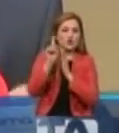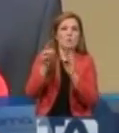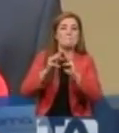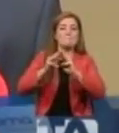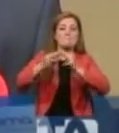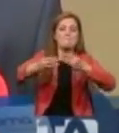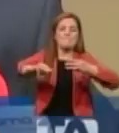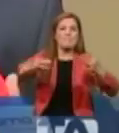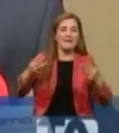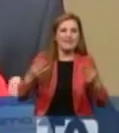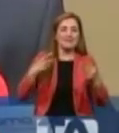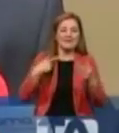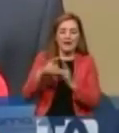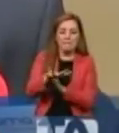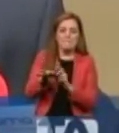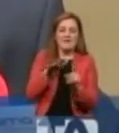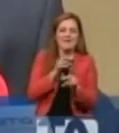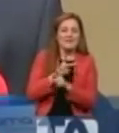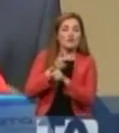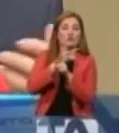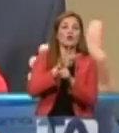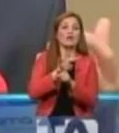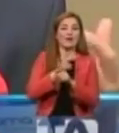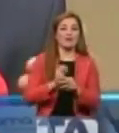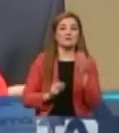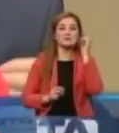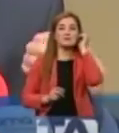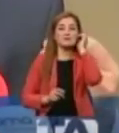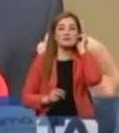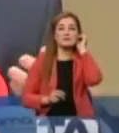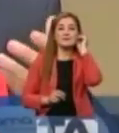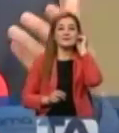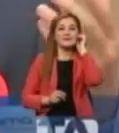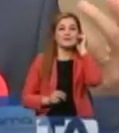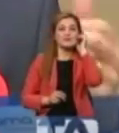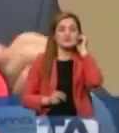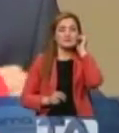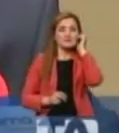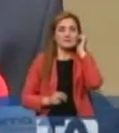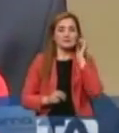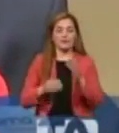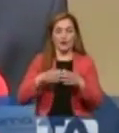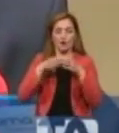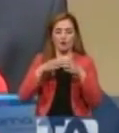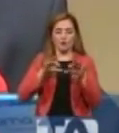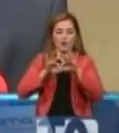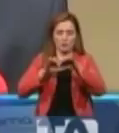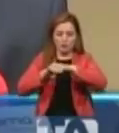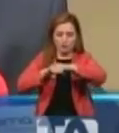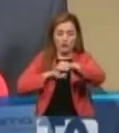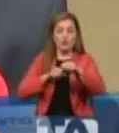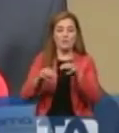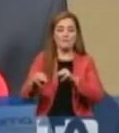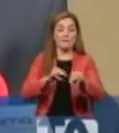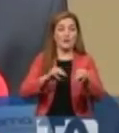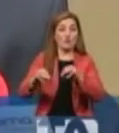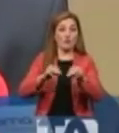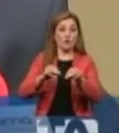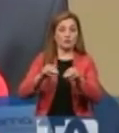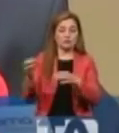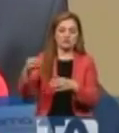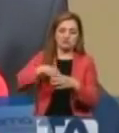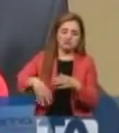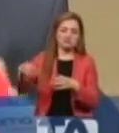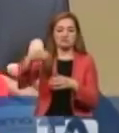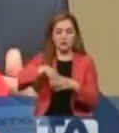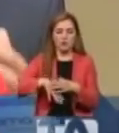se llama ahora el oxo biodegradable. Hay fundas, por ejemplo, aquí el supermercado más grande de la ciudad del